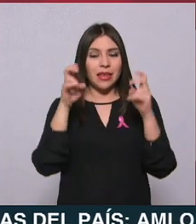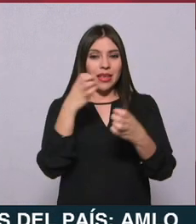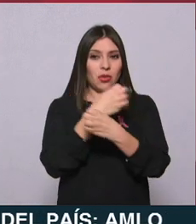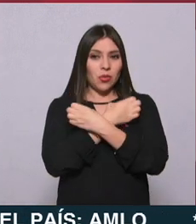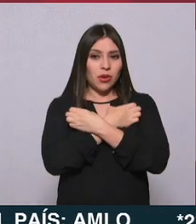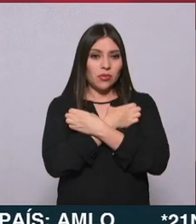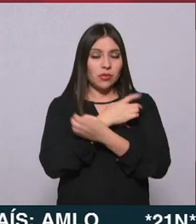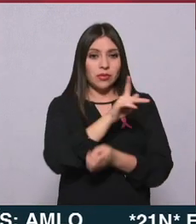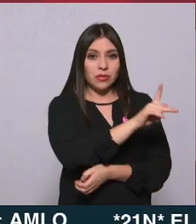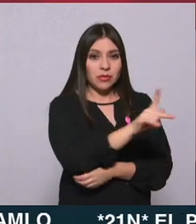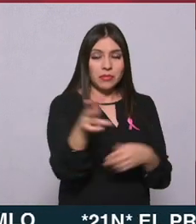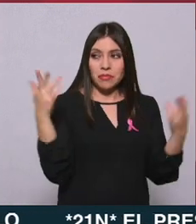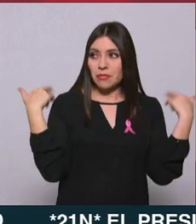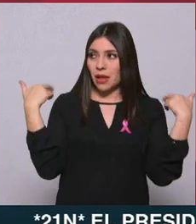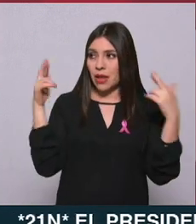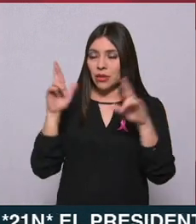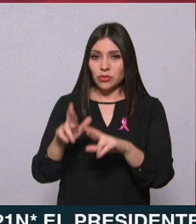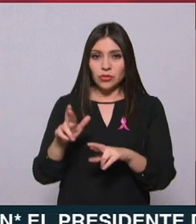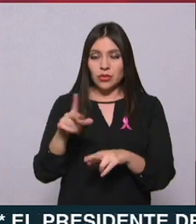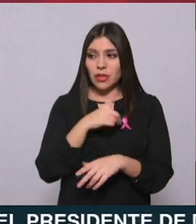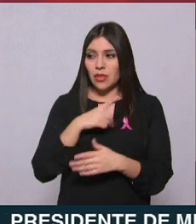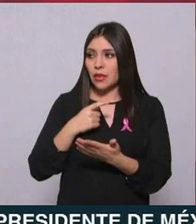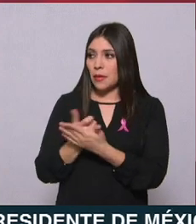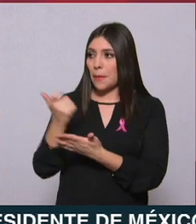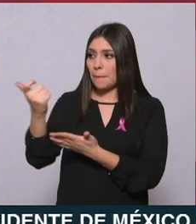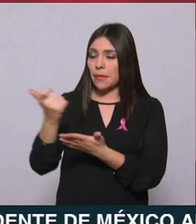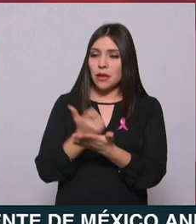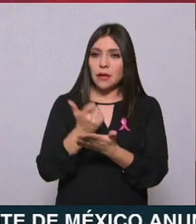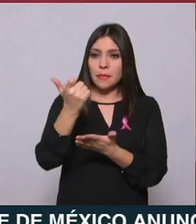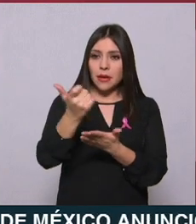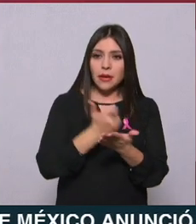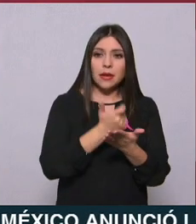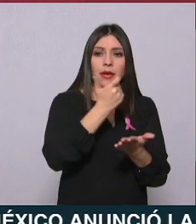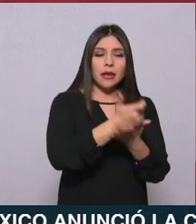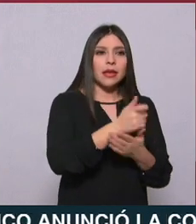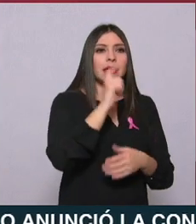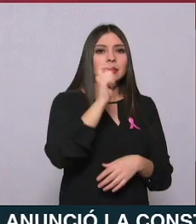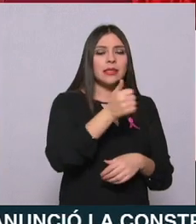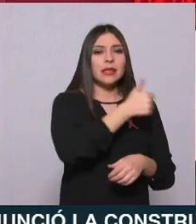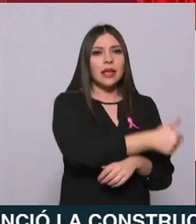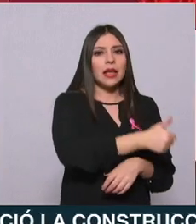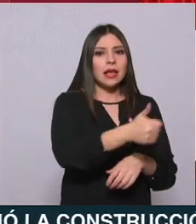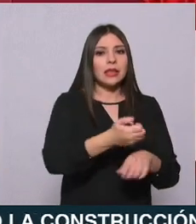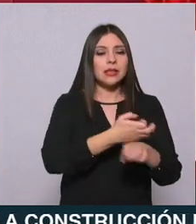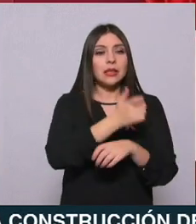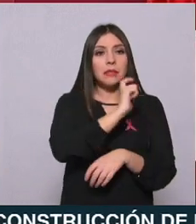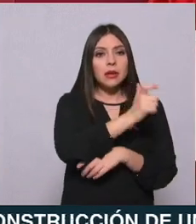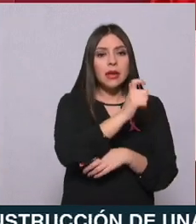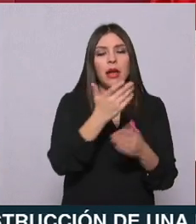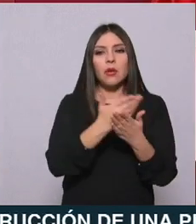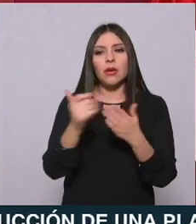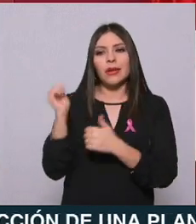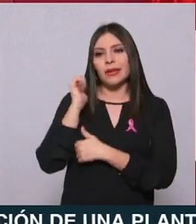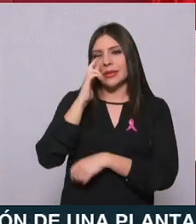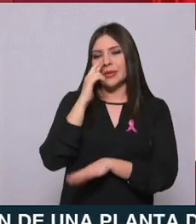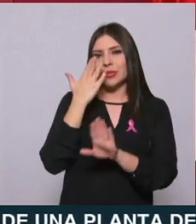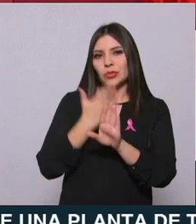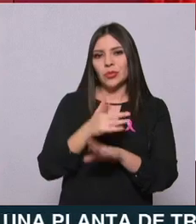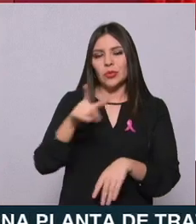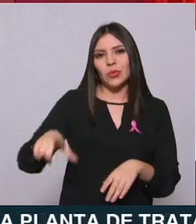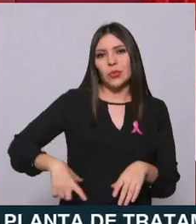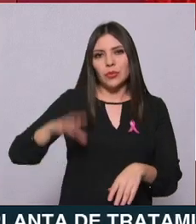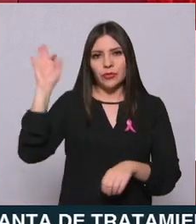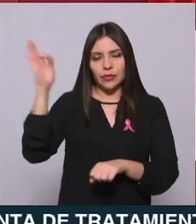igual como se les paga a los maestros federales, que se les pague a los estatales. Durante su conferencia matutina, el